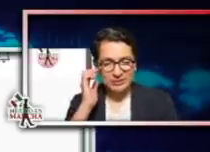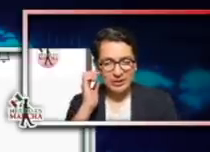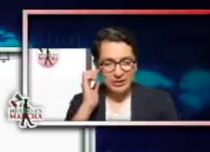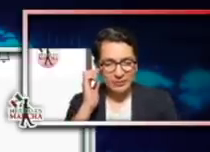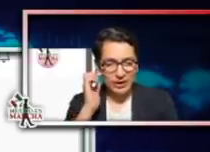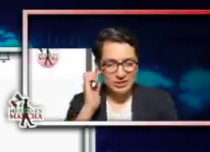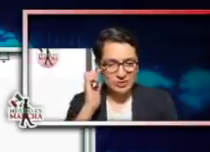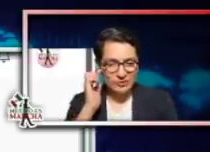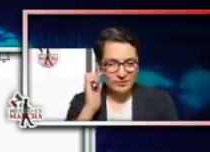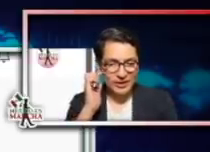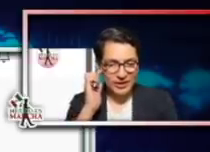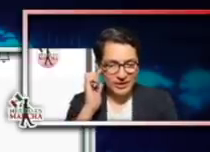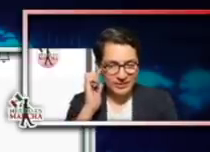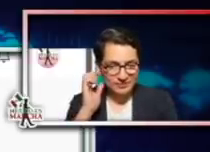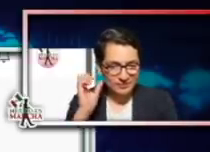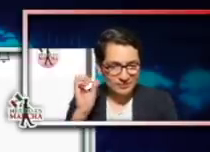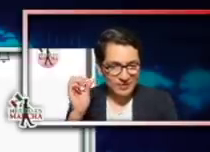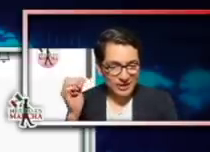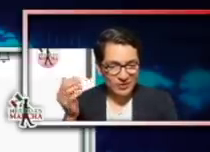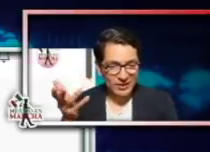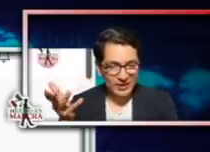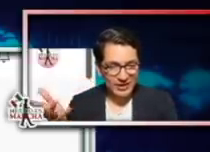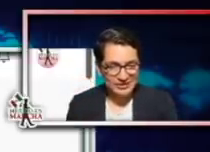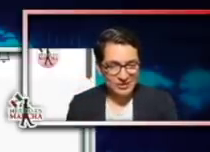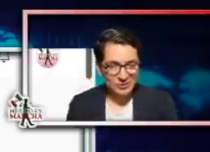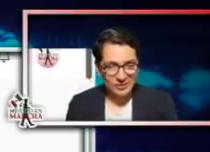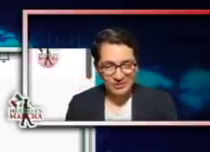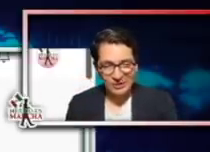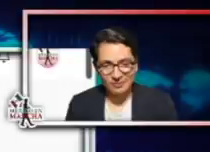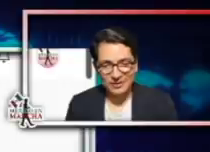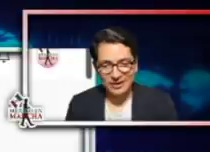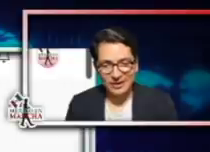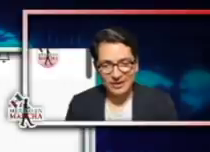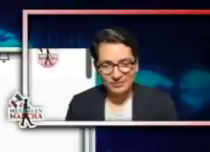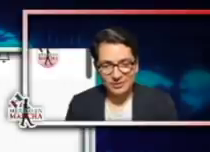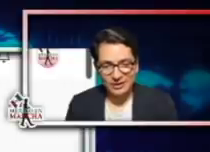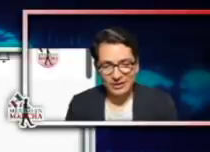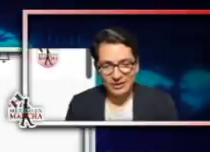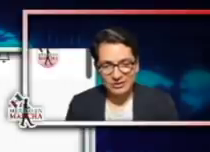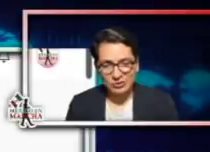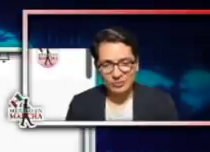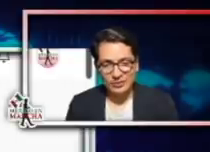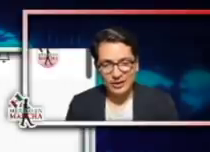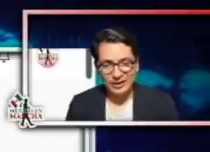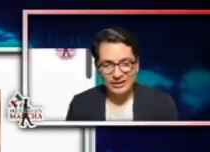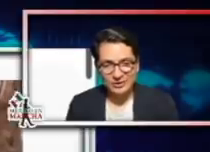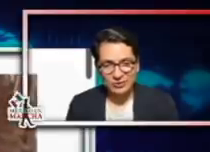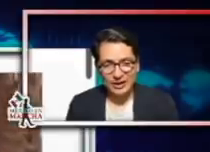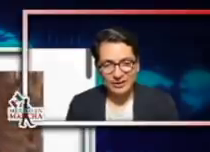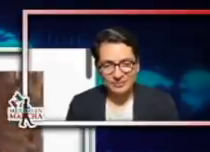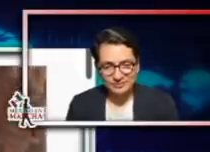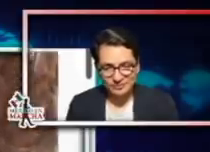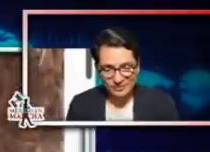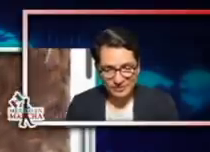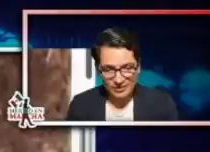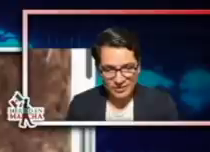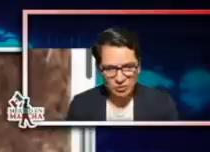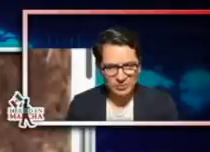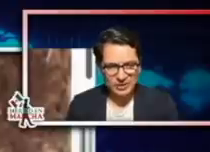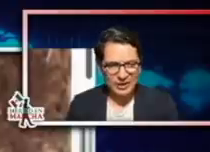conquista por eso creo que este hombre que ven en pantalla es un hombre que hay que cuidar